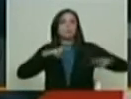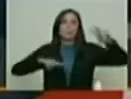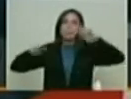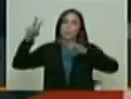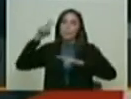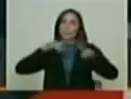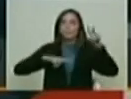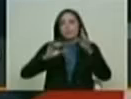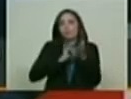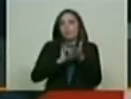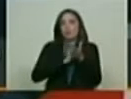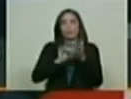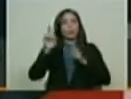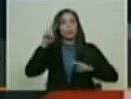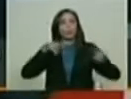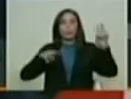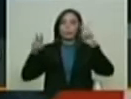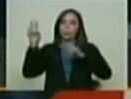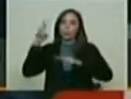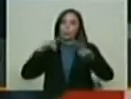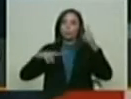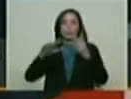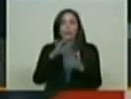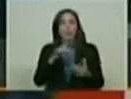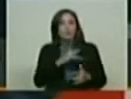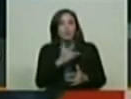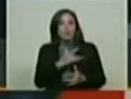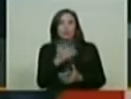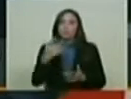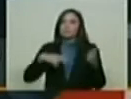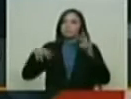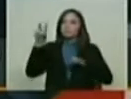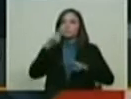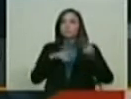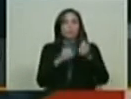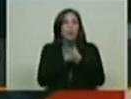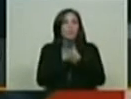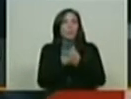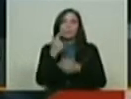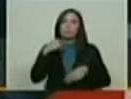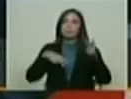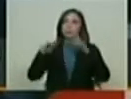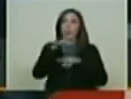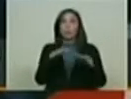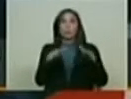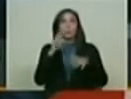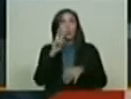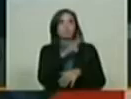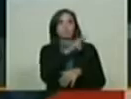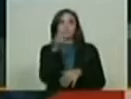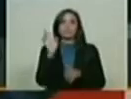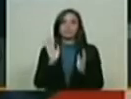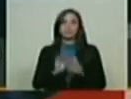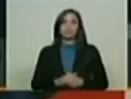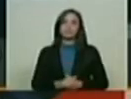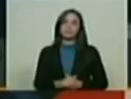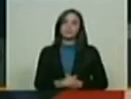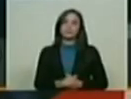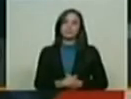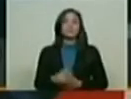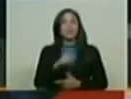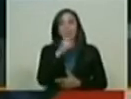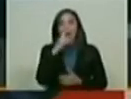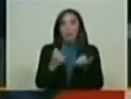siempre hago, para sentir la ciudad y además, como hemos sentido ayer, el